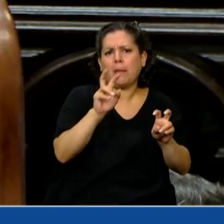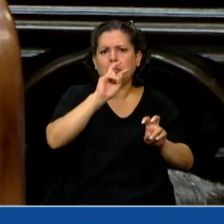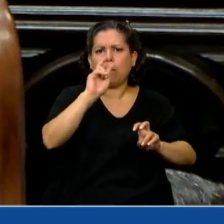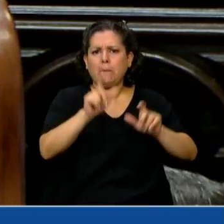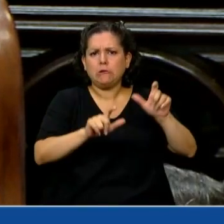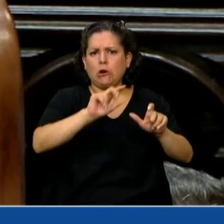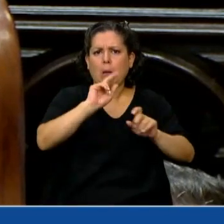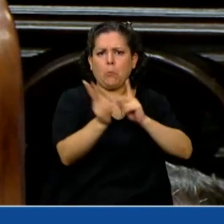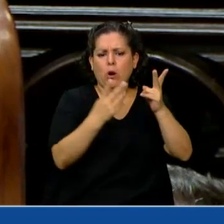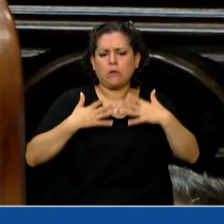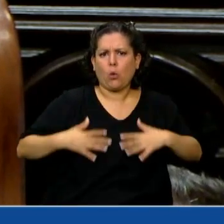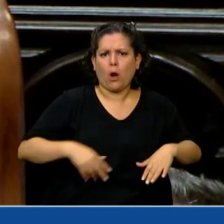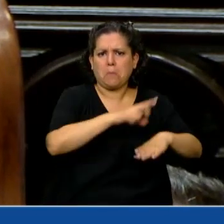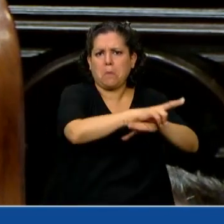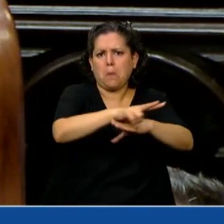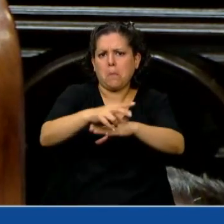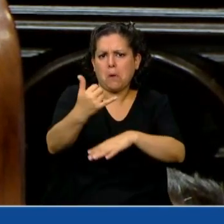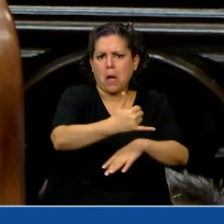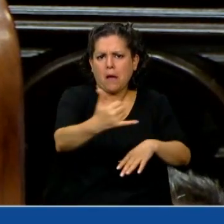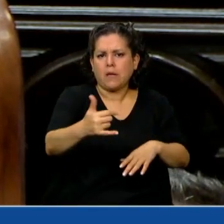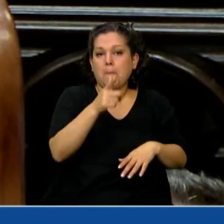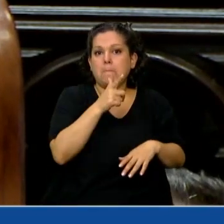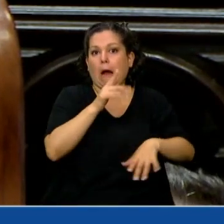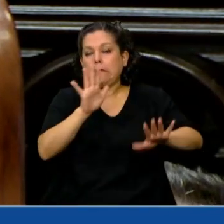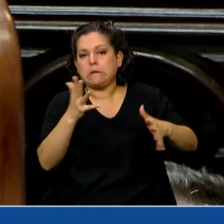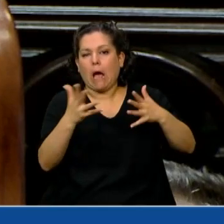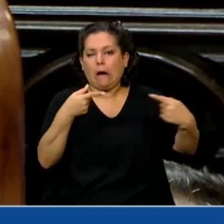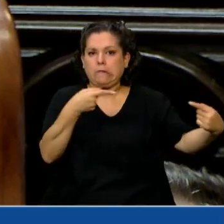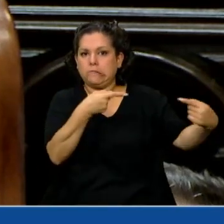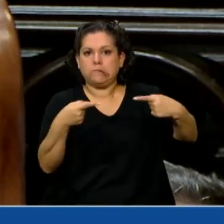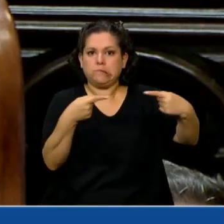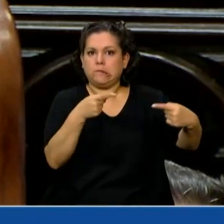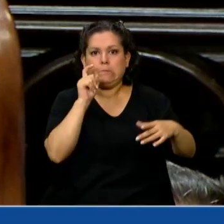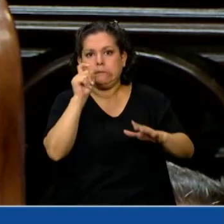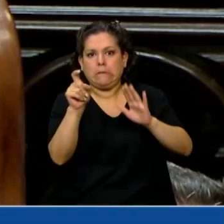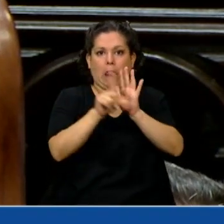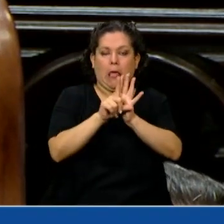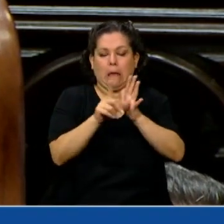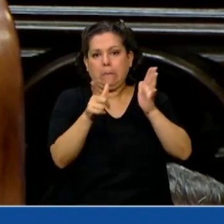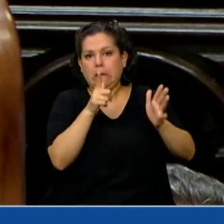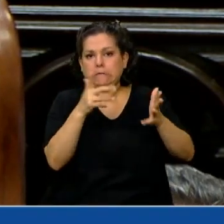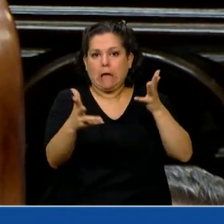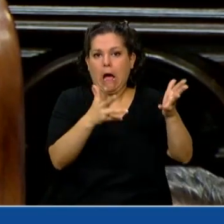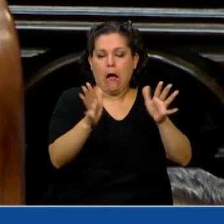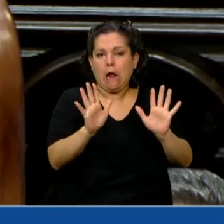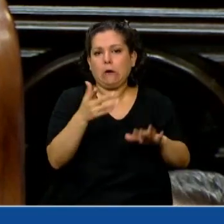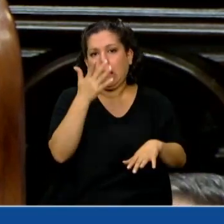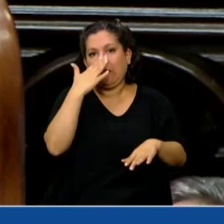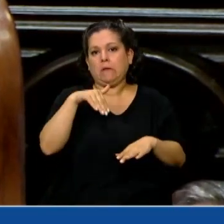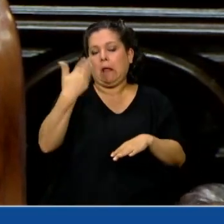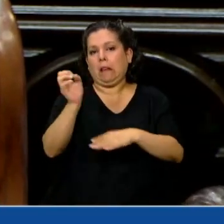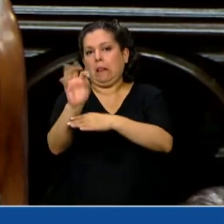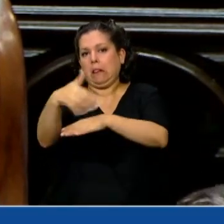cuerpos que habían aparecido enfrentados a fuerzas legales que no eran tales, fueron tirados en la